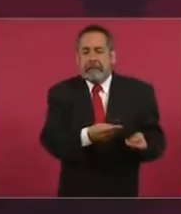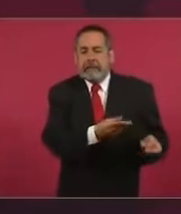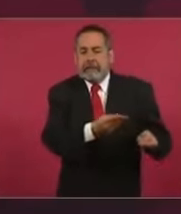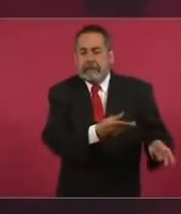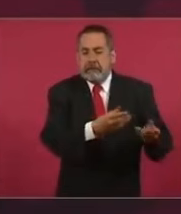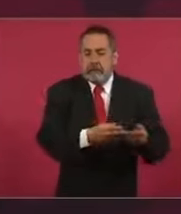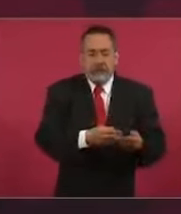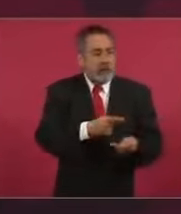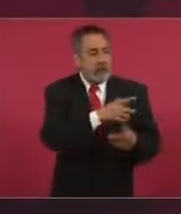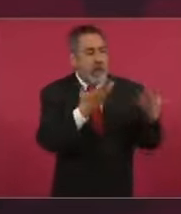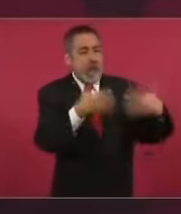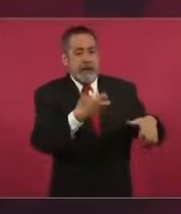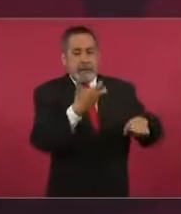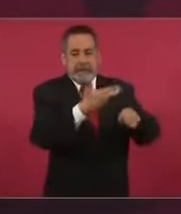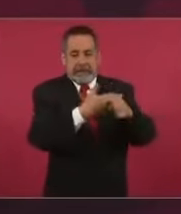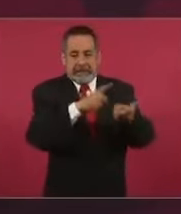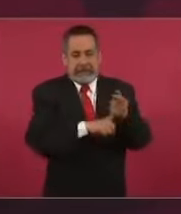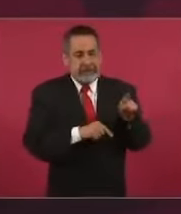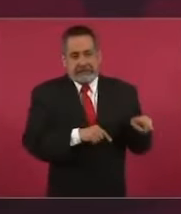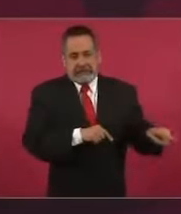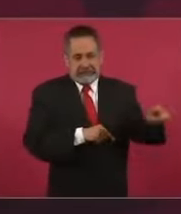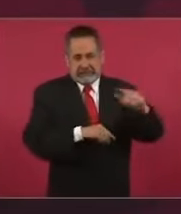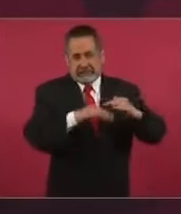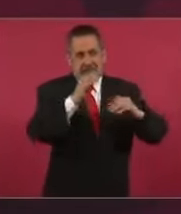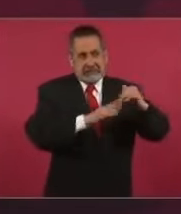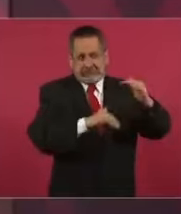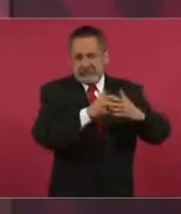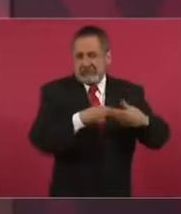a empresas inmobiliarias,